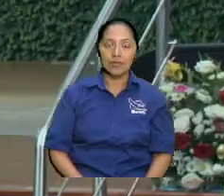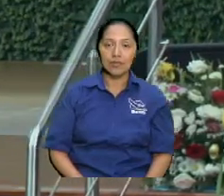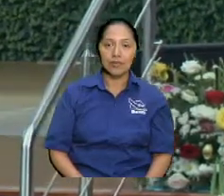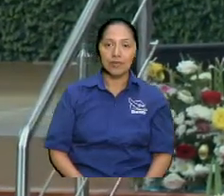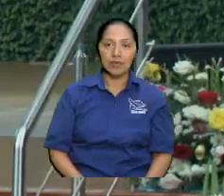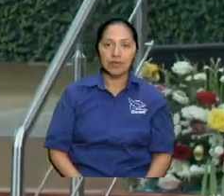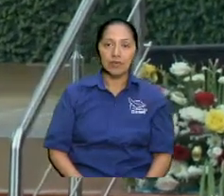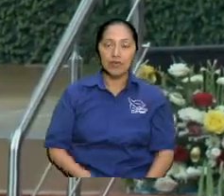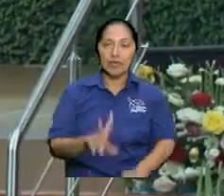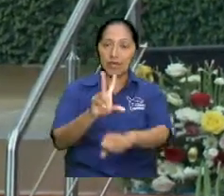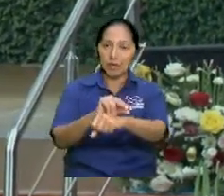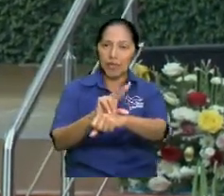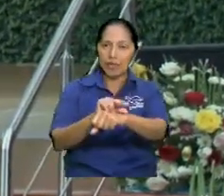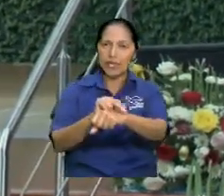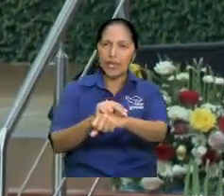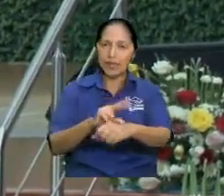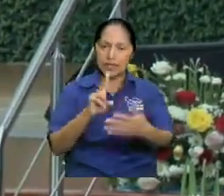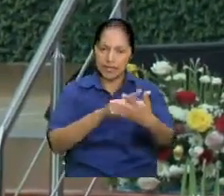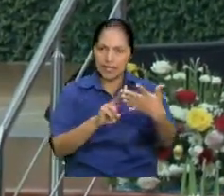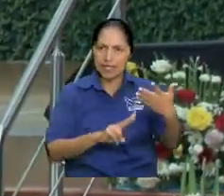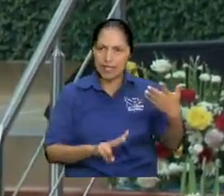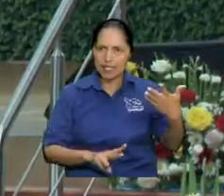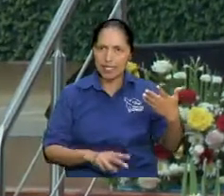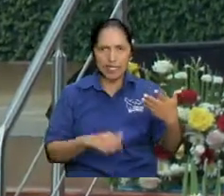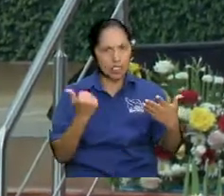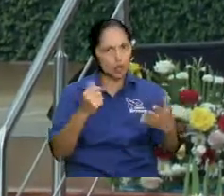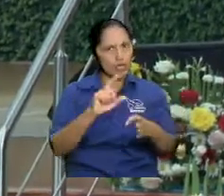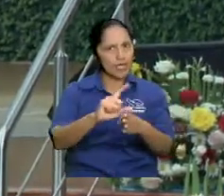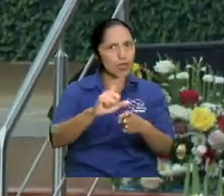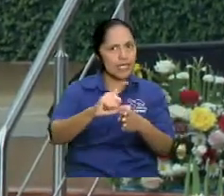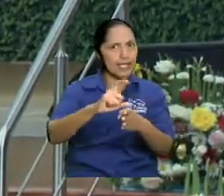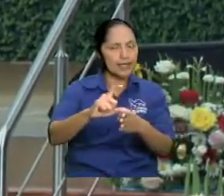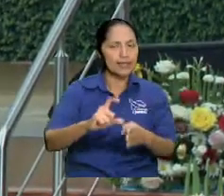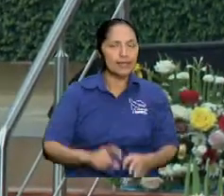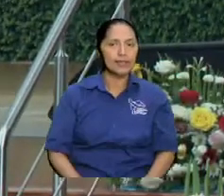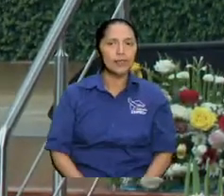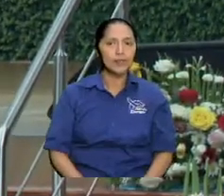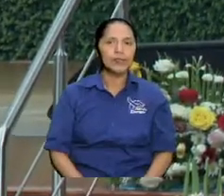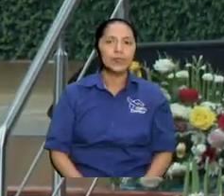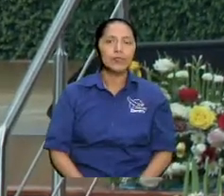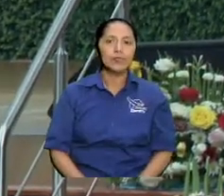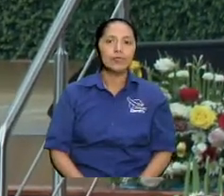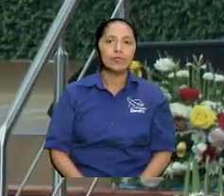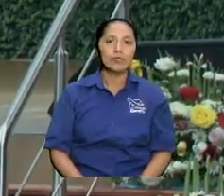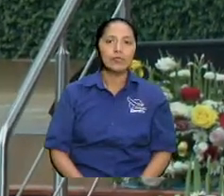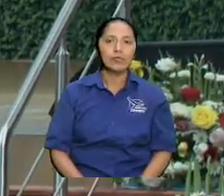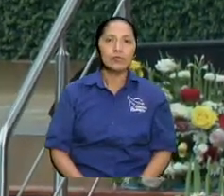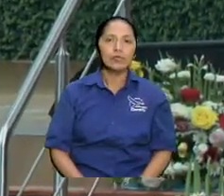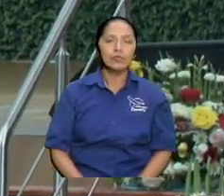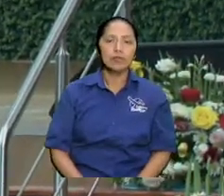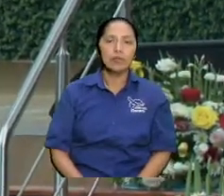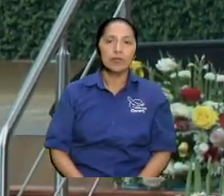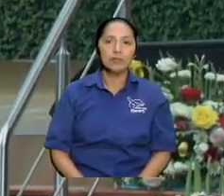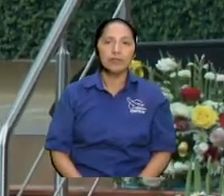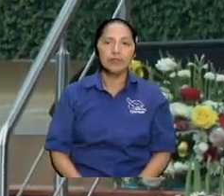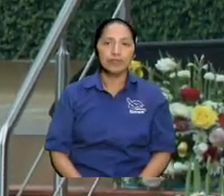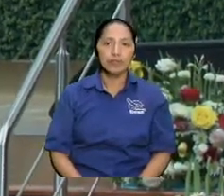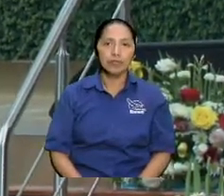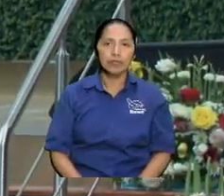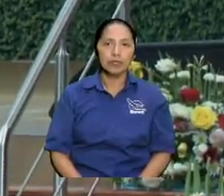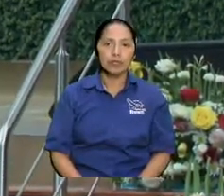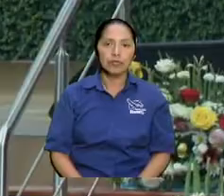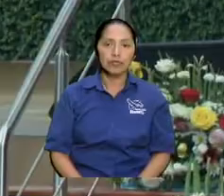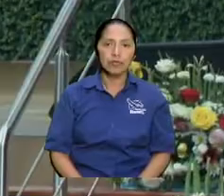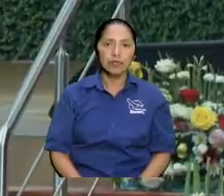ver. Ah, los segmentos de mercados: geográfico, demográfico, psicográfico y de comportamiento.